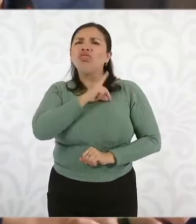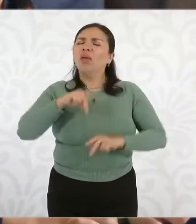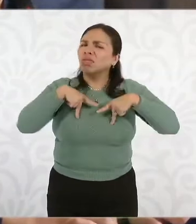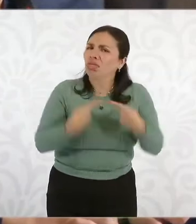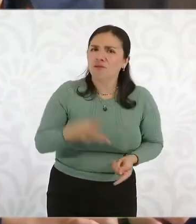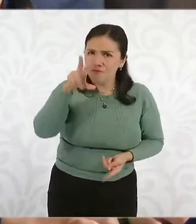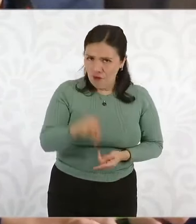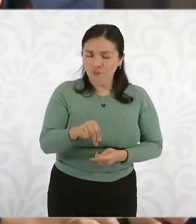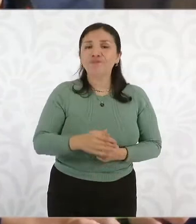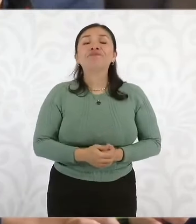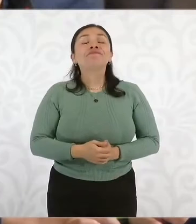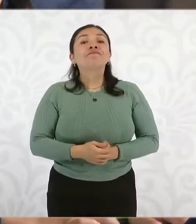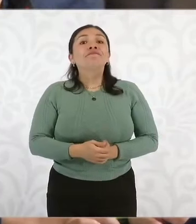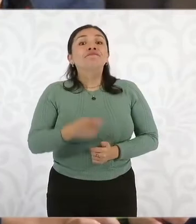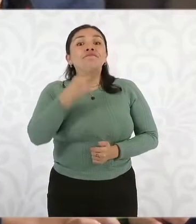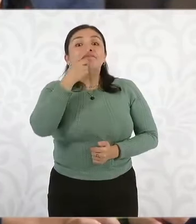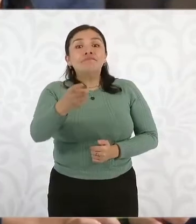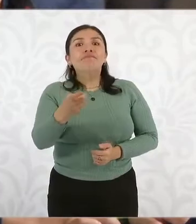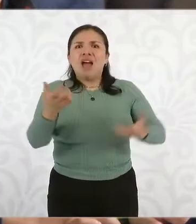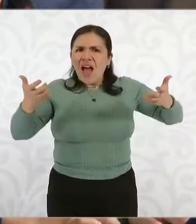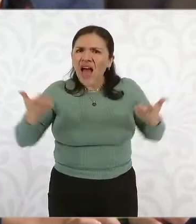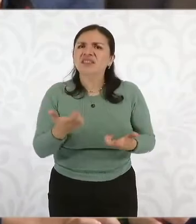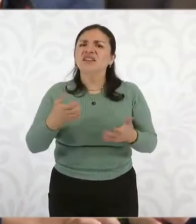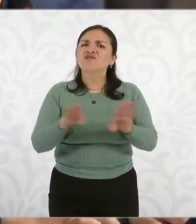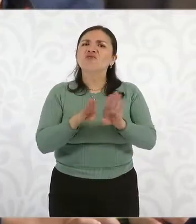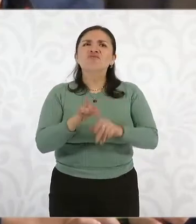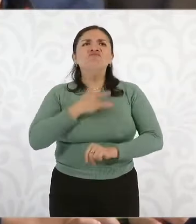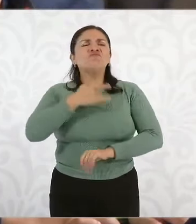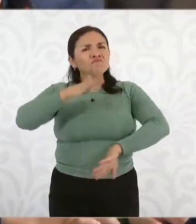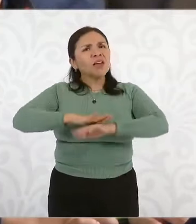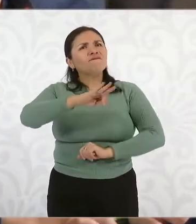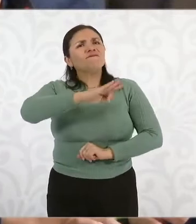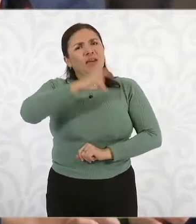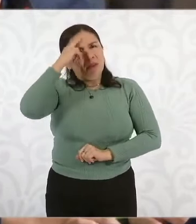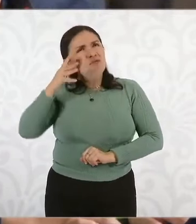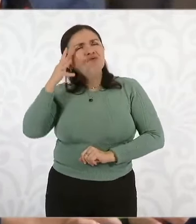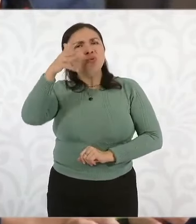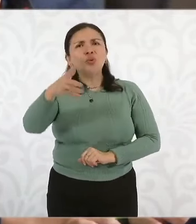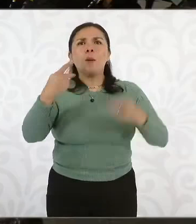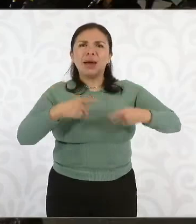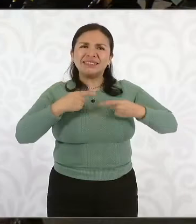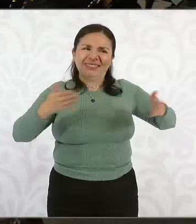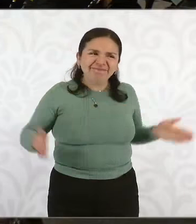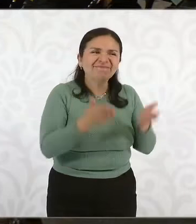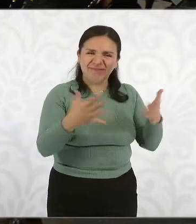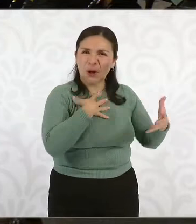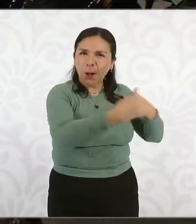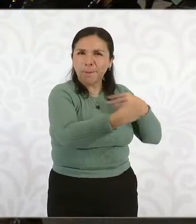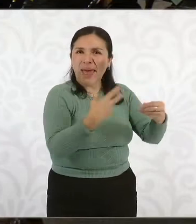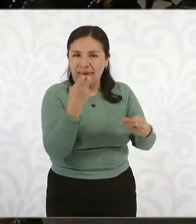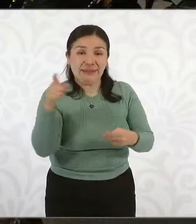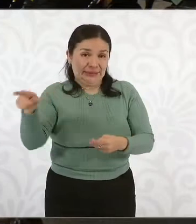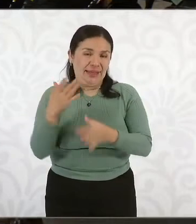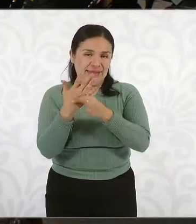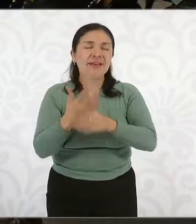es un acto de activismo el generar esperanza en otras personas. Dijo la